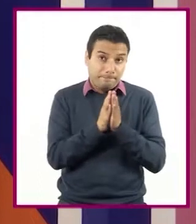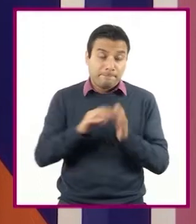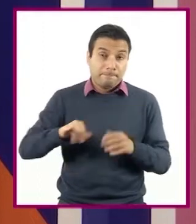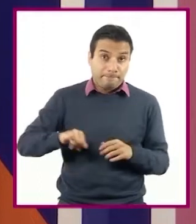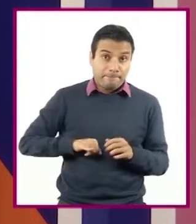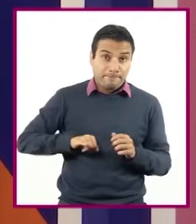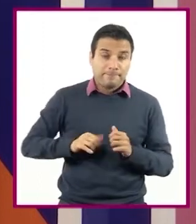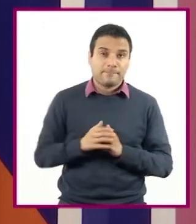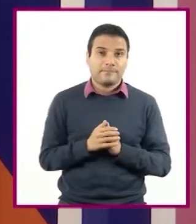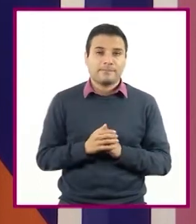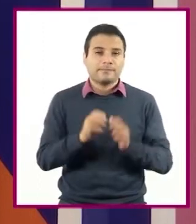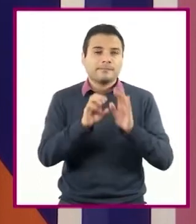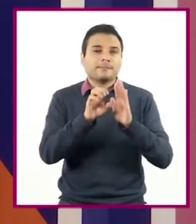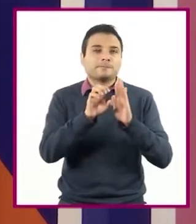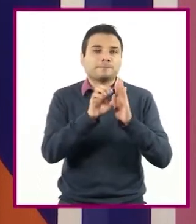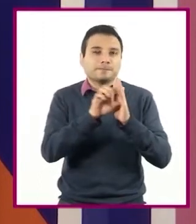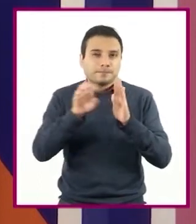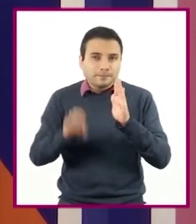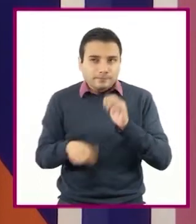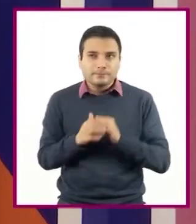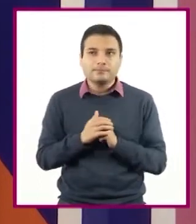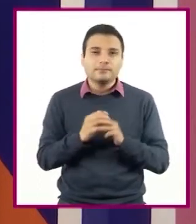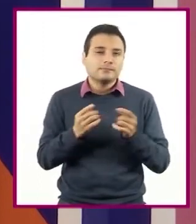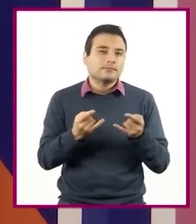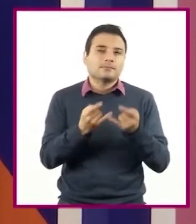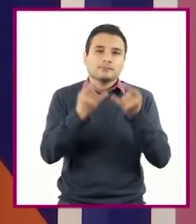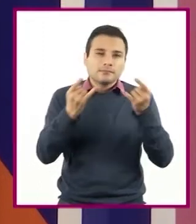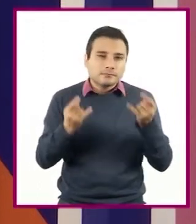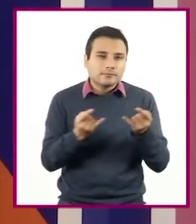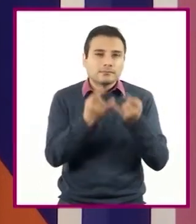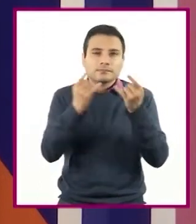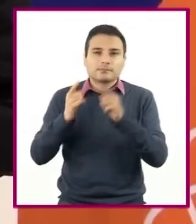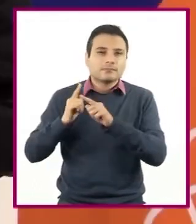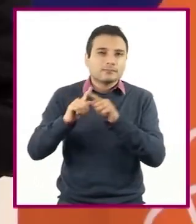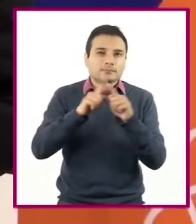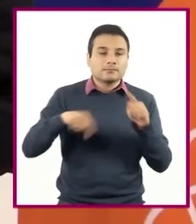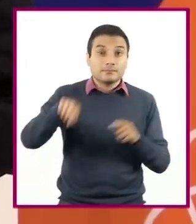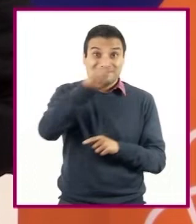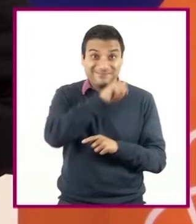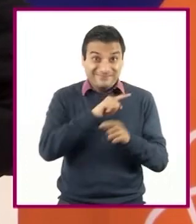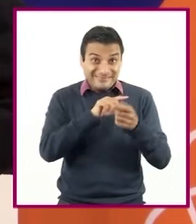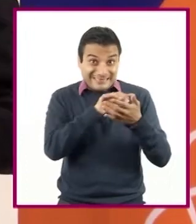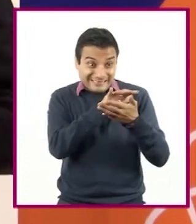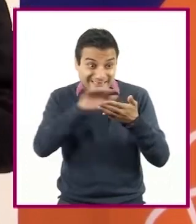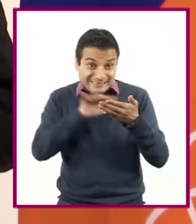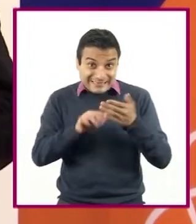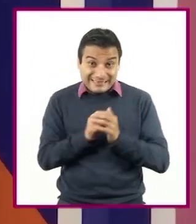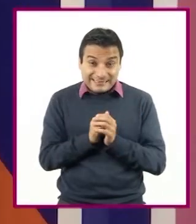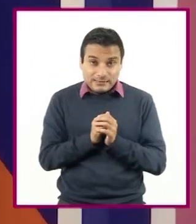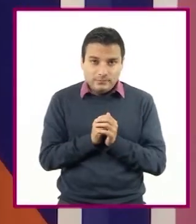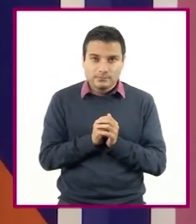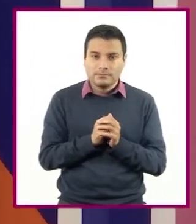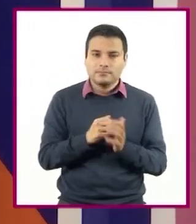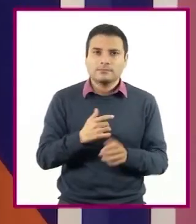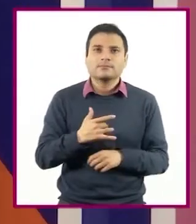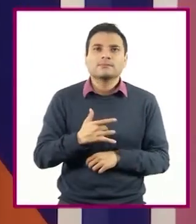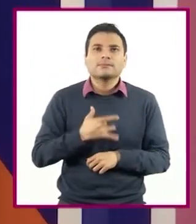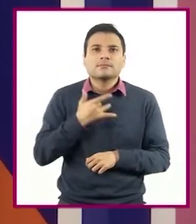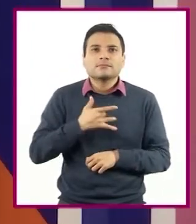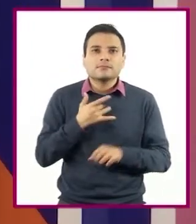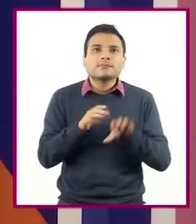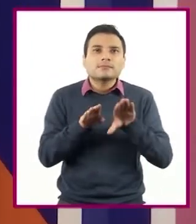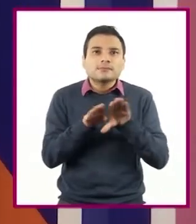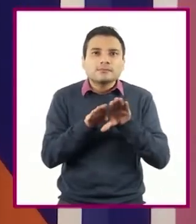que cuando hemos leído historias tan apasionantes como las que se mencionaron, también hemos experimentado vivir